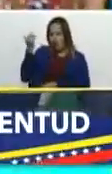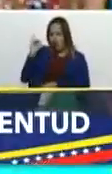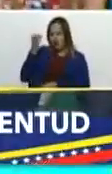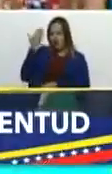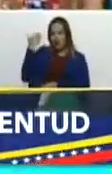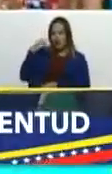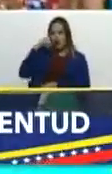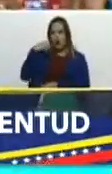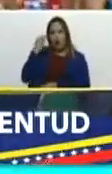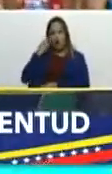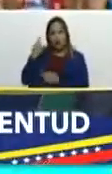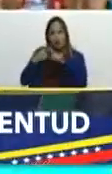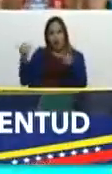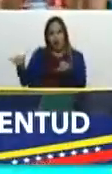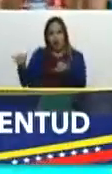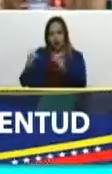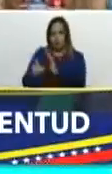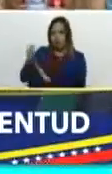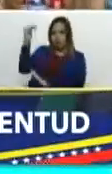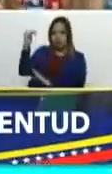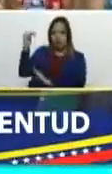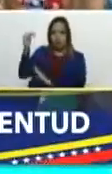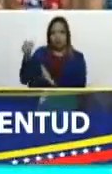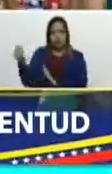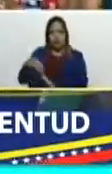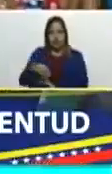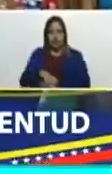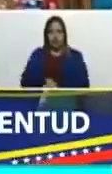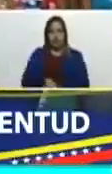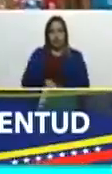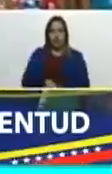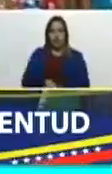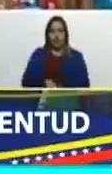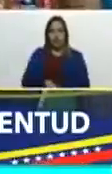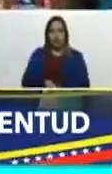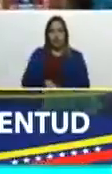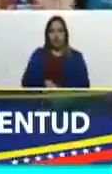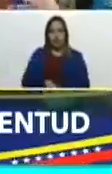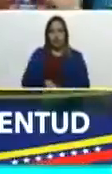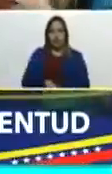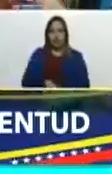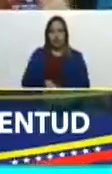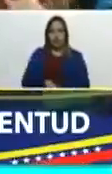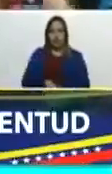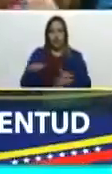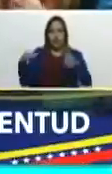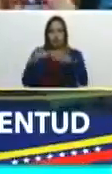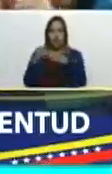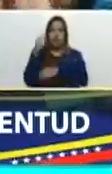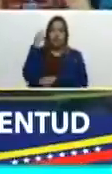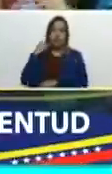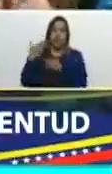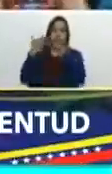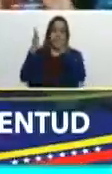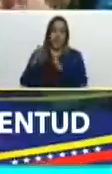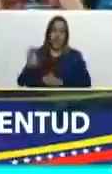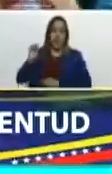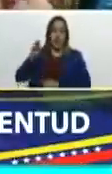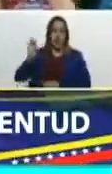ahora está multiplicado por dos. Creció la Organización Bolivariana de Estudiantes, la